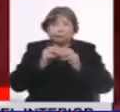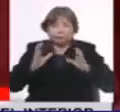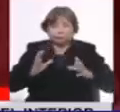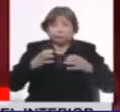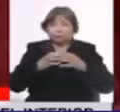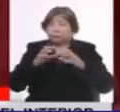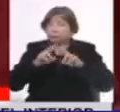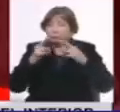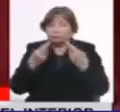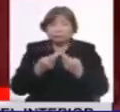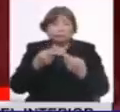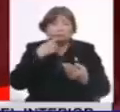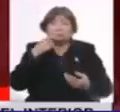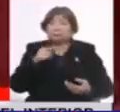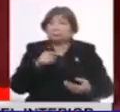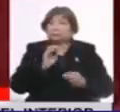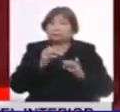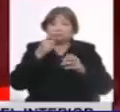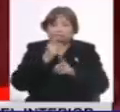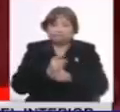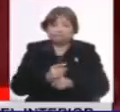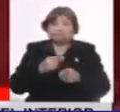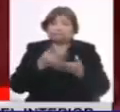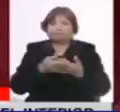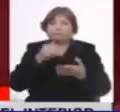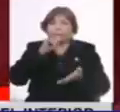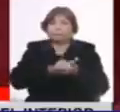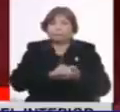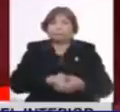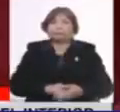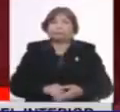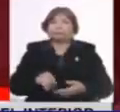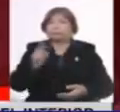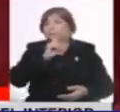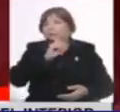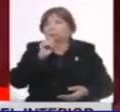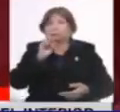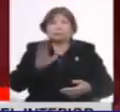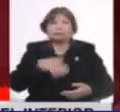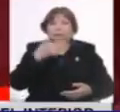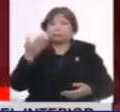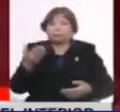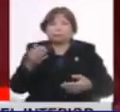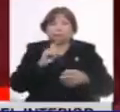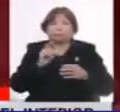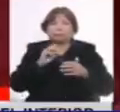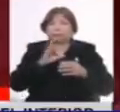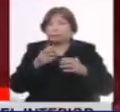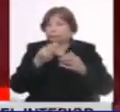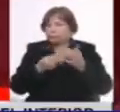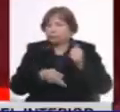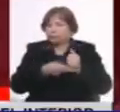consejo y él insistió en que no hay inseguridad